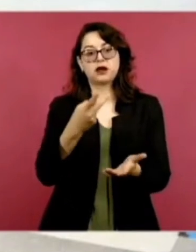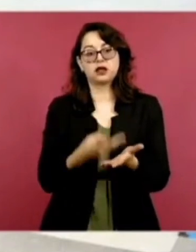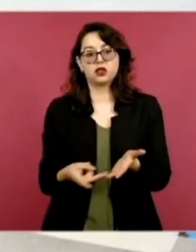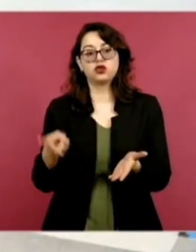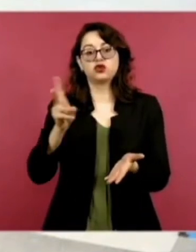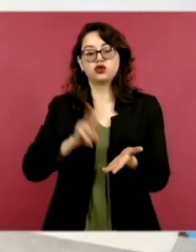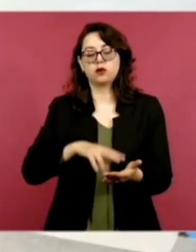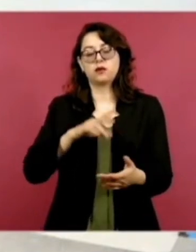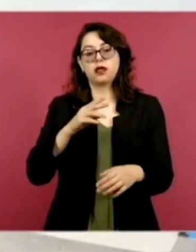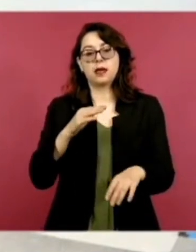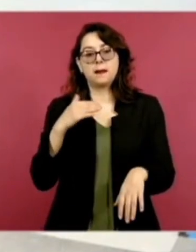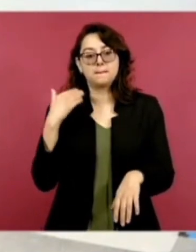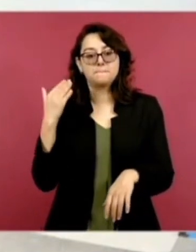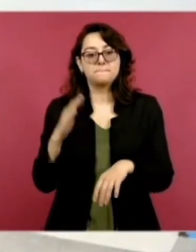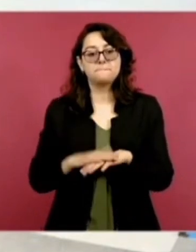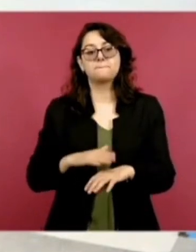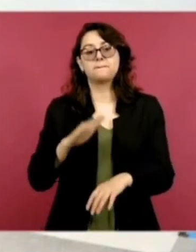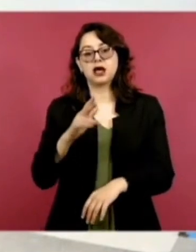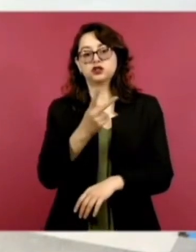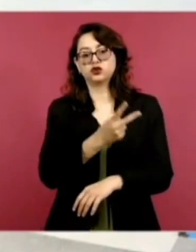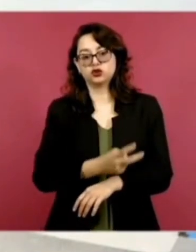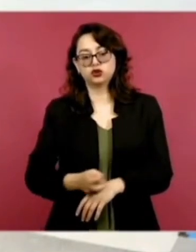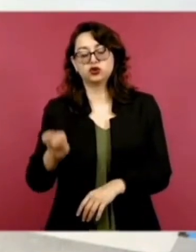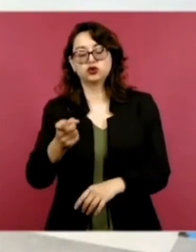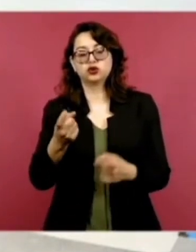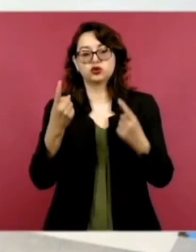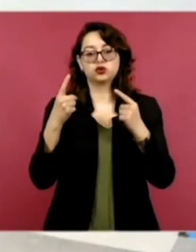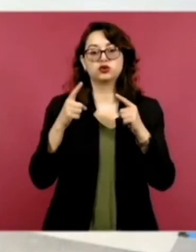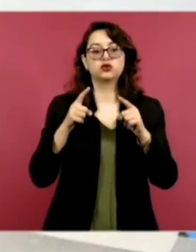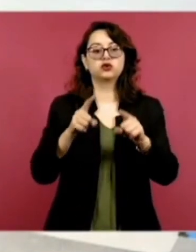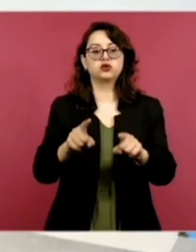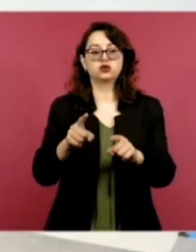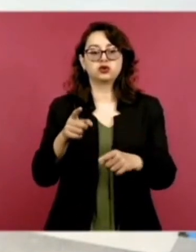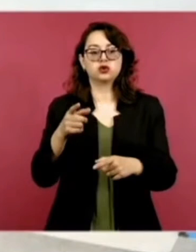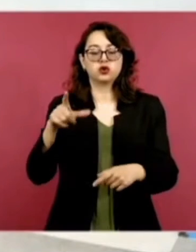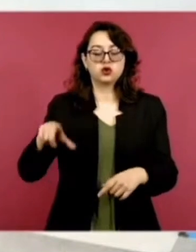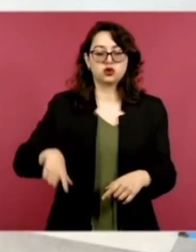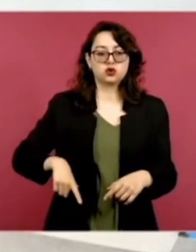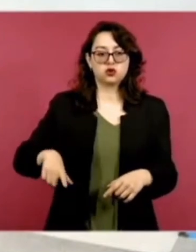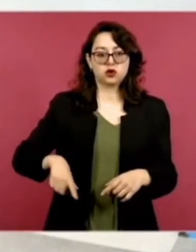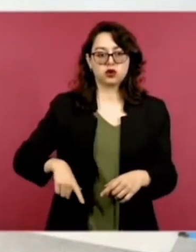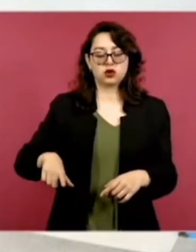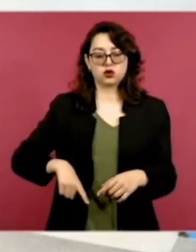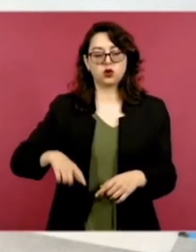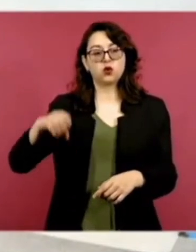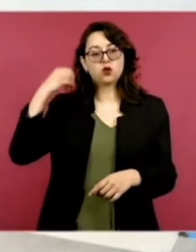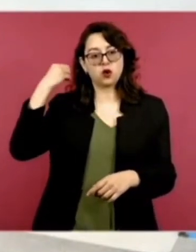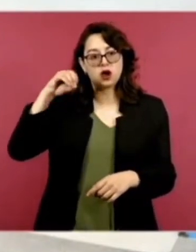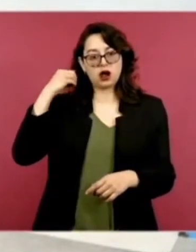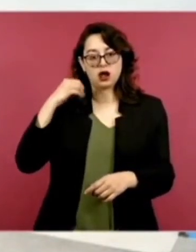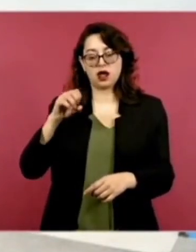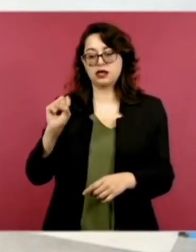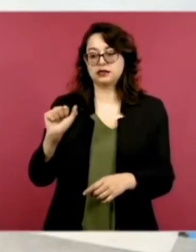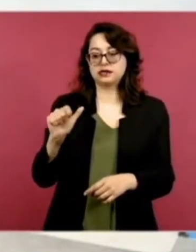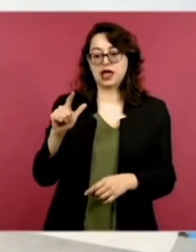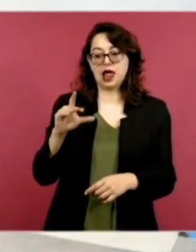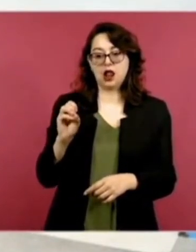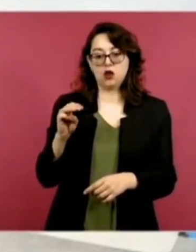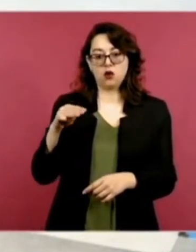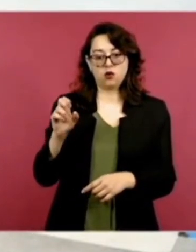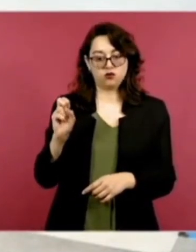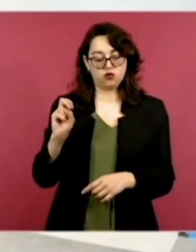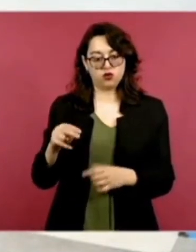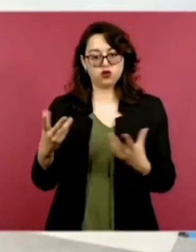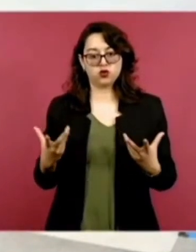momento llevándose a cabo a la par con el gobernador, con el gobierno del estado, con el gobernador Salomón Jara. A la